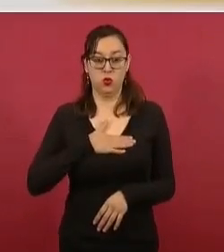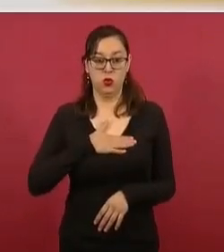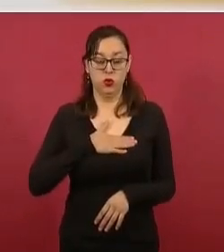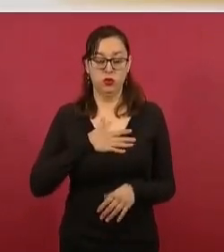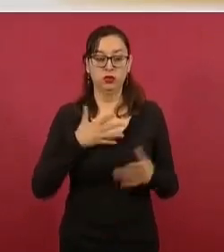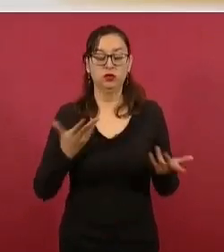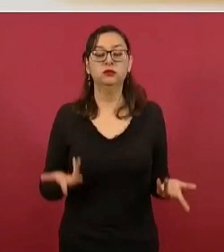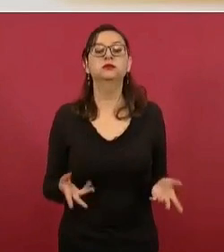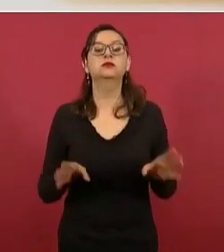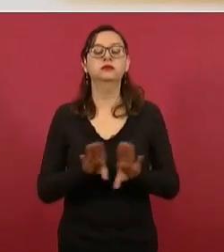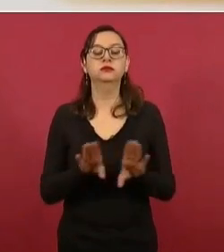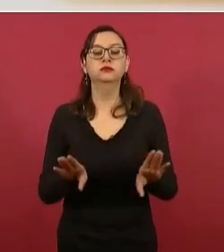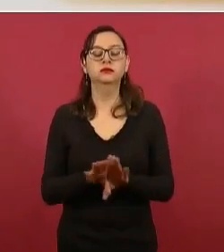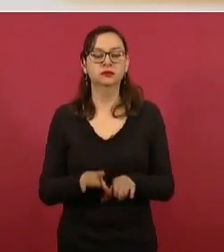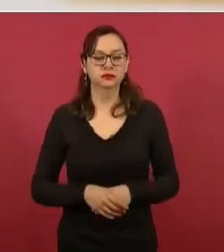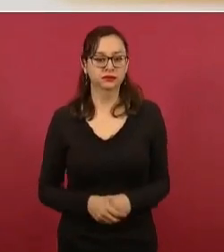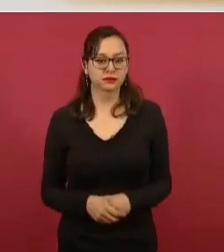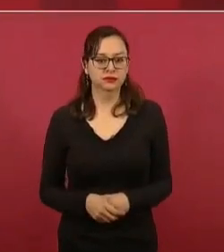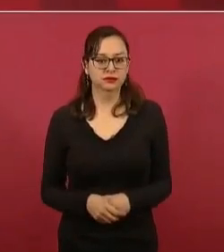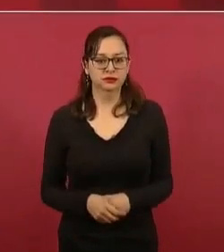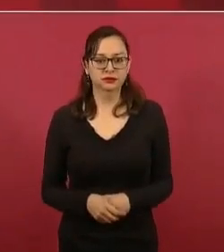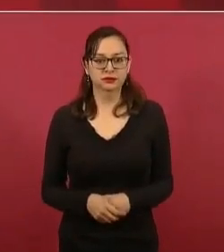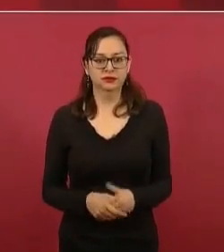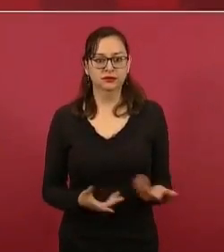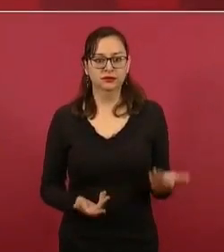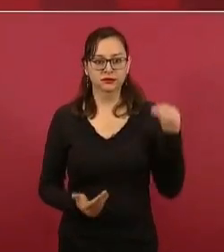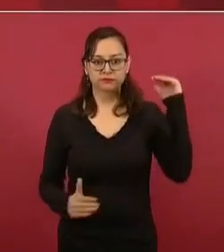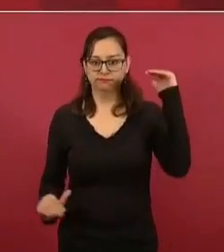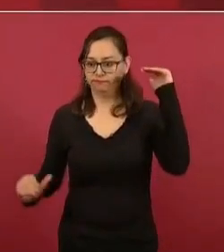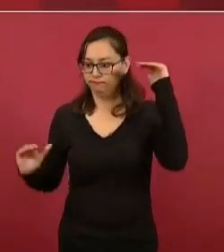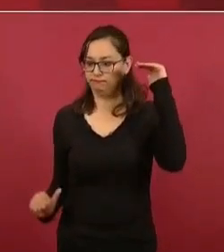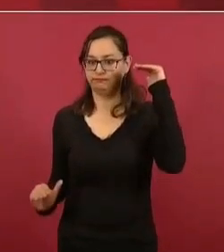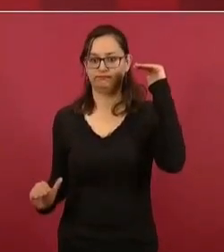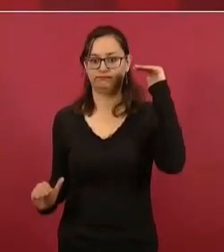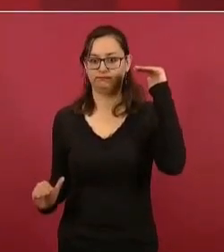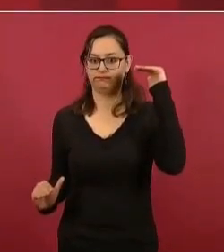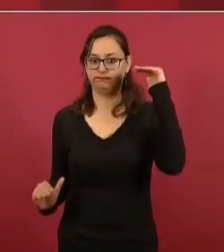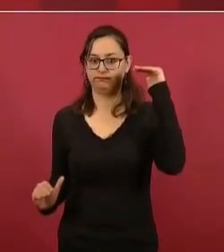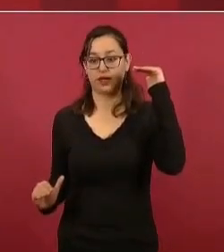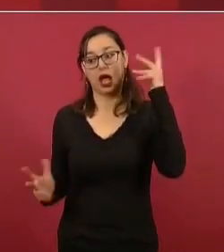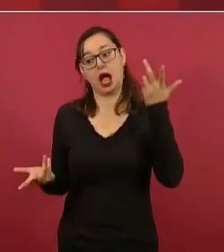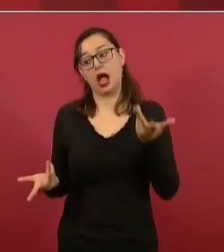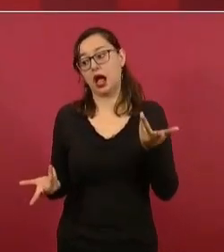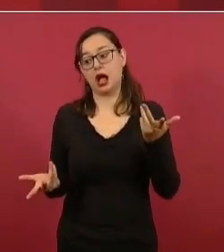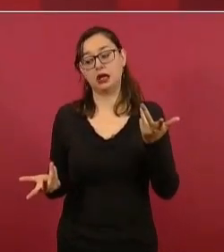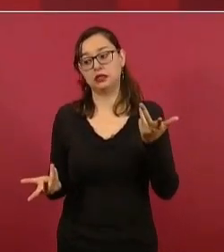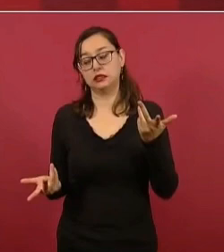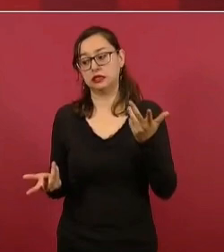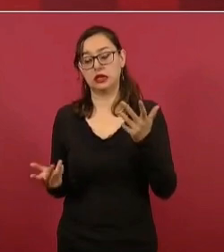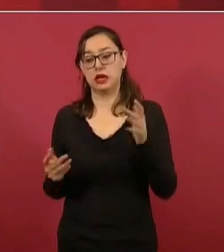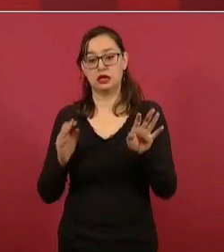al que tiene menos. No puede haber trato igual entre desiguales.